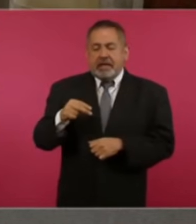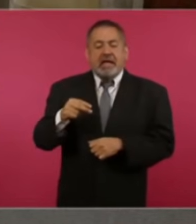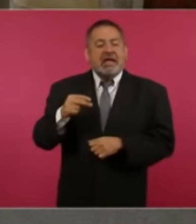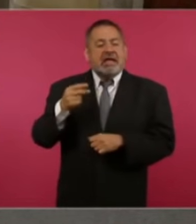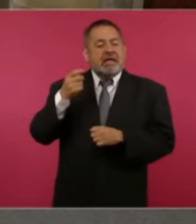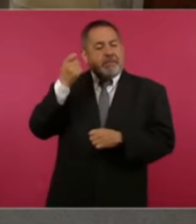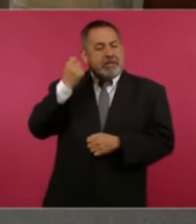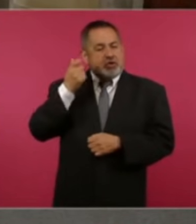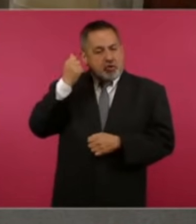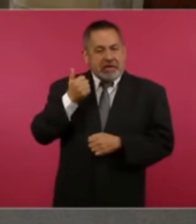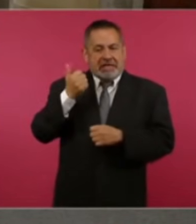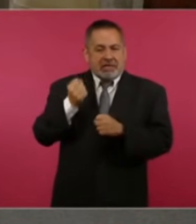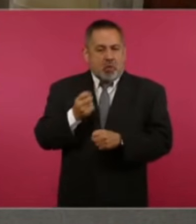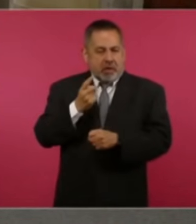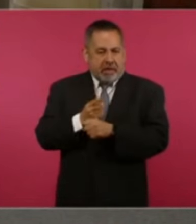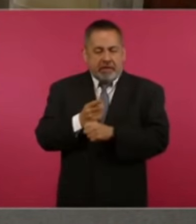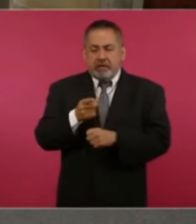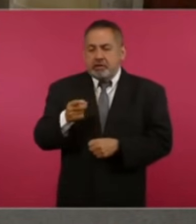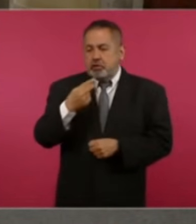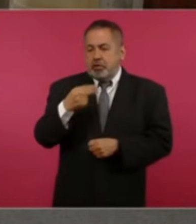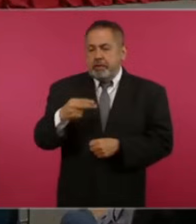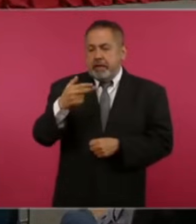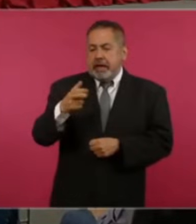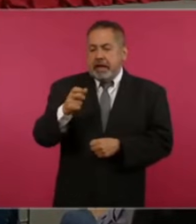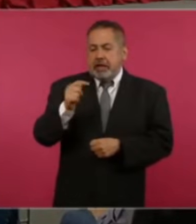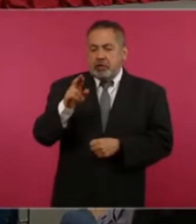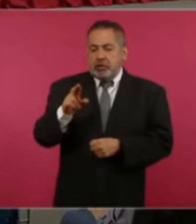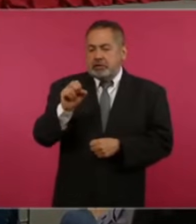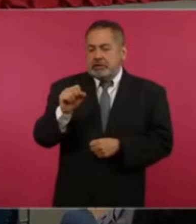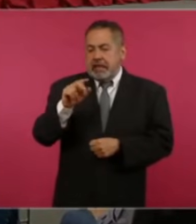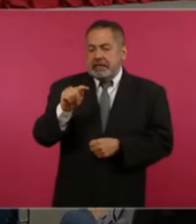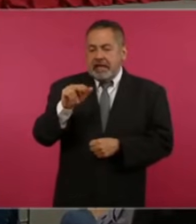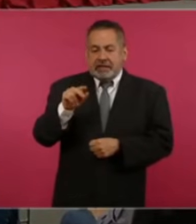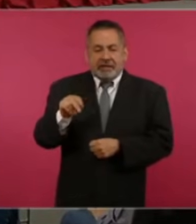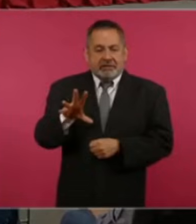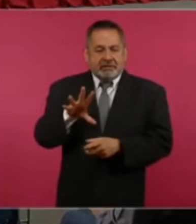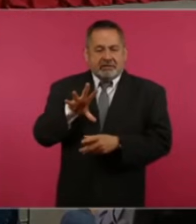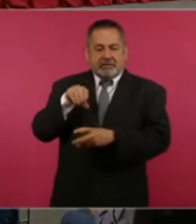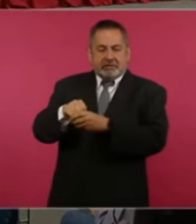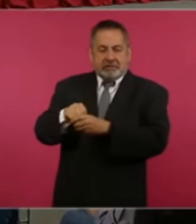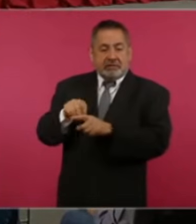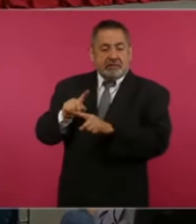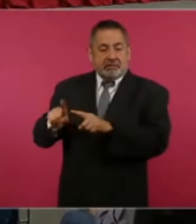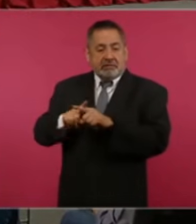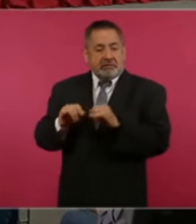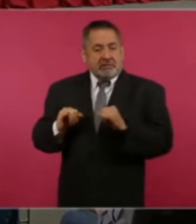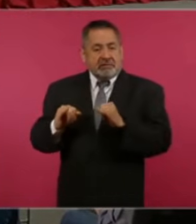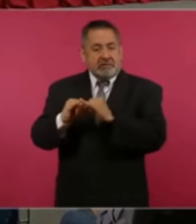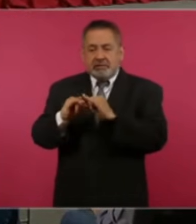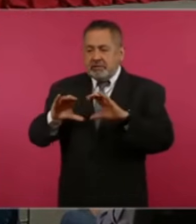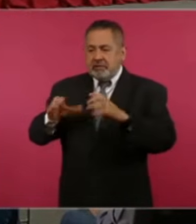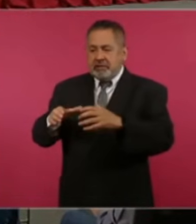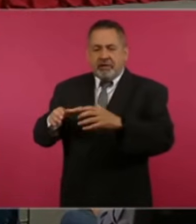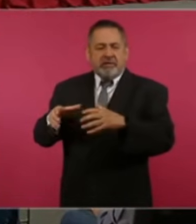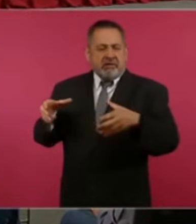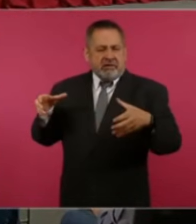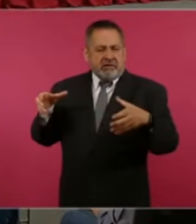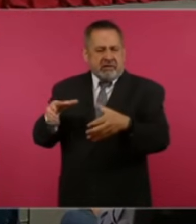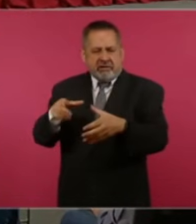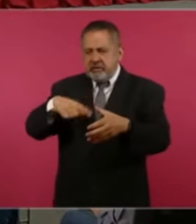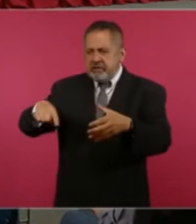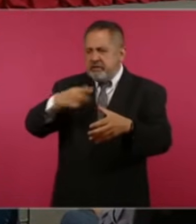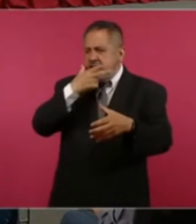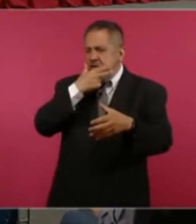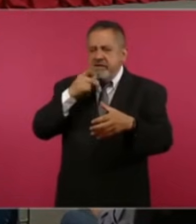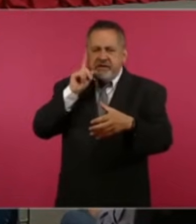Pensiones y Seguridad Social, Héctor Santana, dependencias, mujeres, hombres que